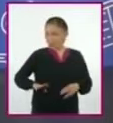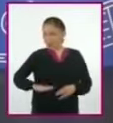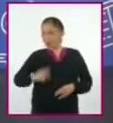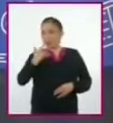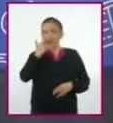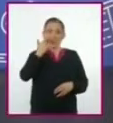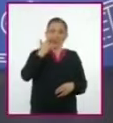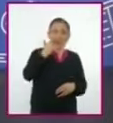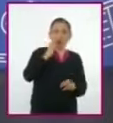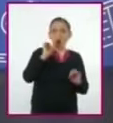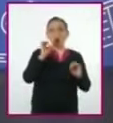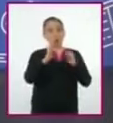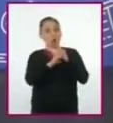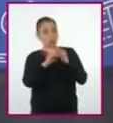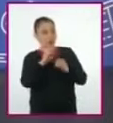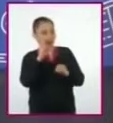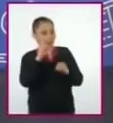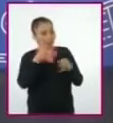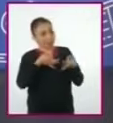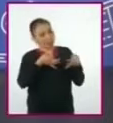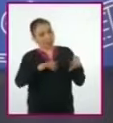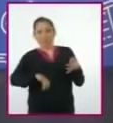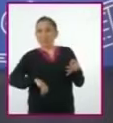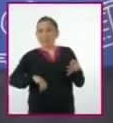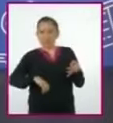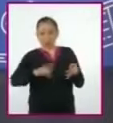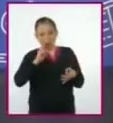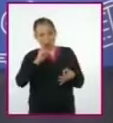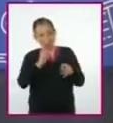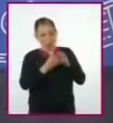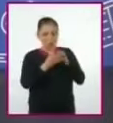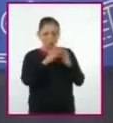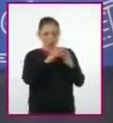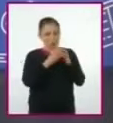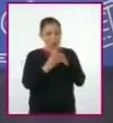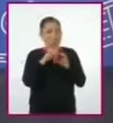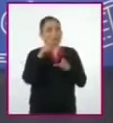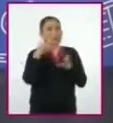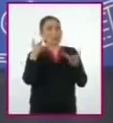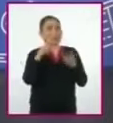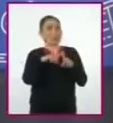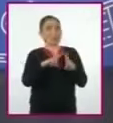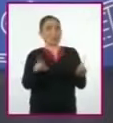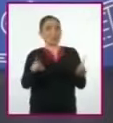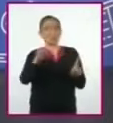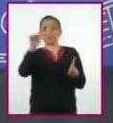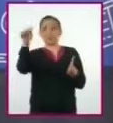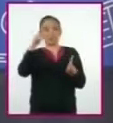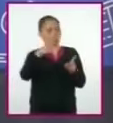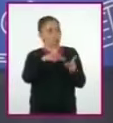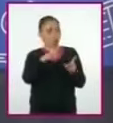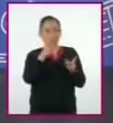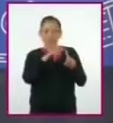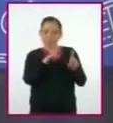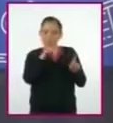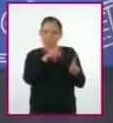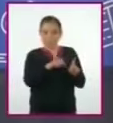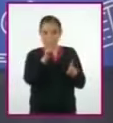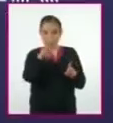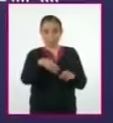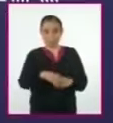características u objetos que llaman nuestra atención y la hacen diferente a todos los demás,